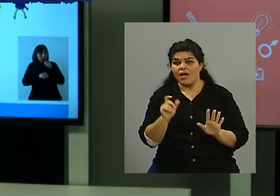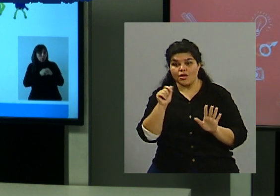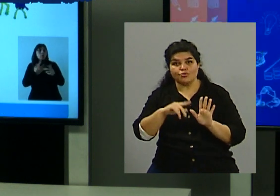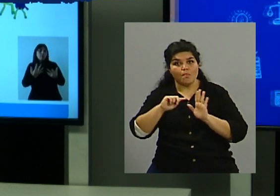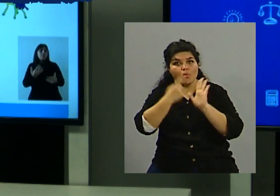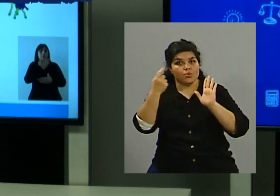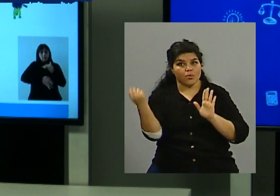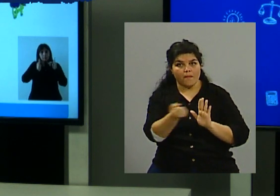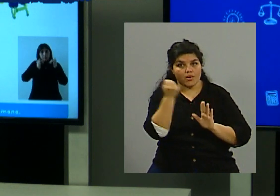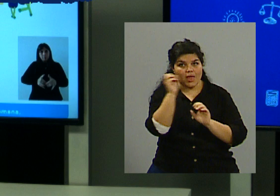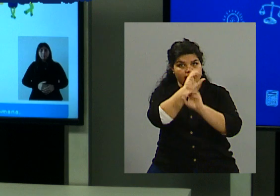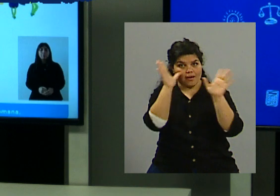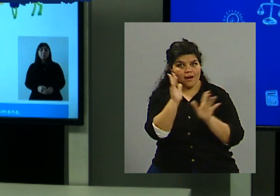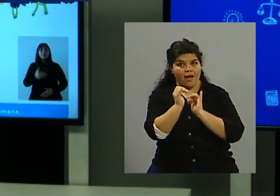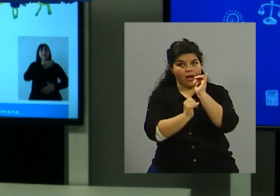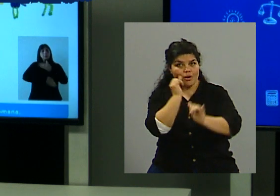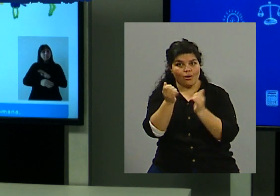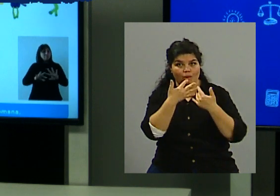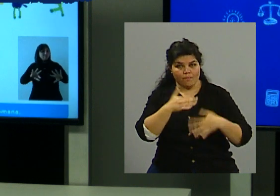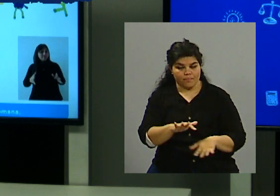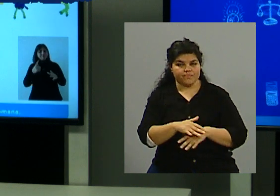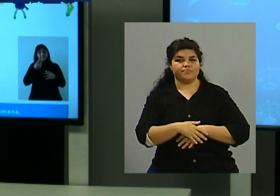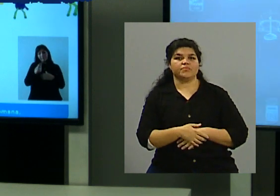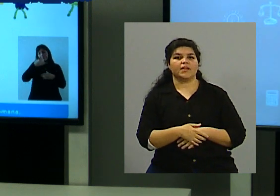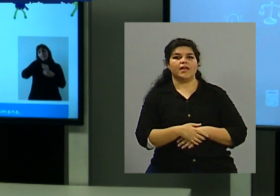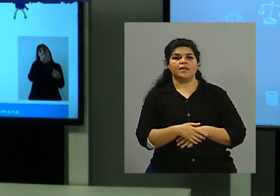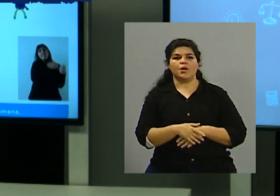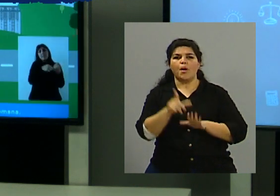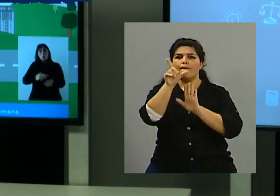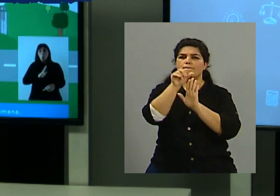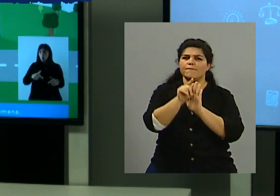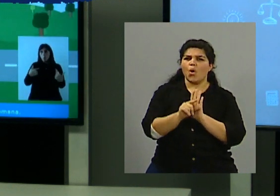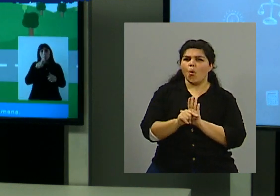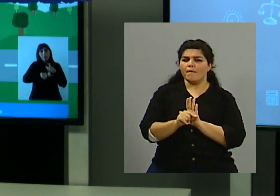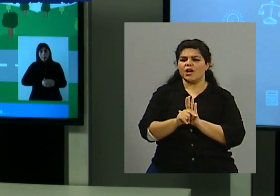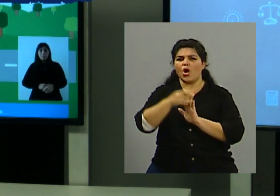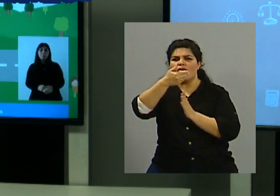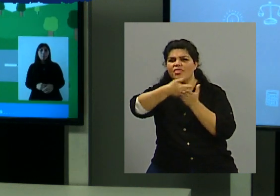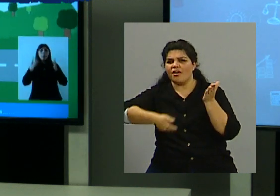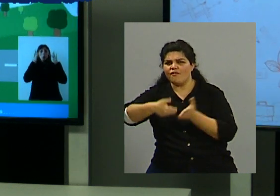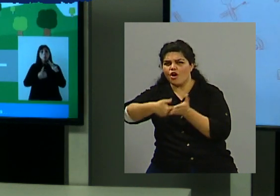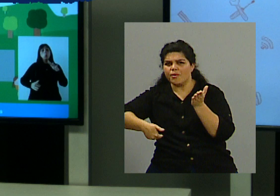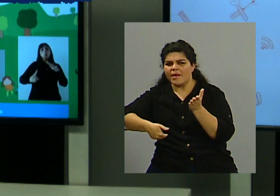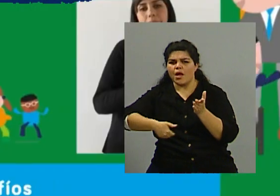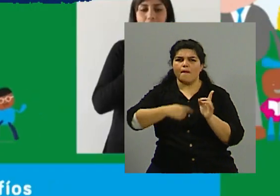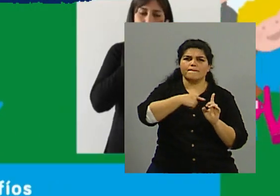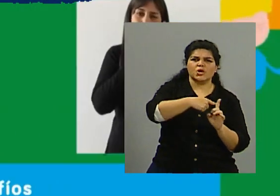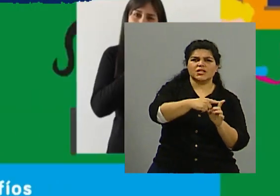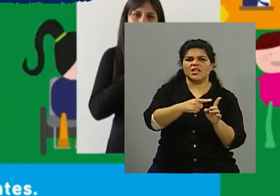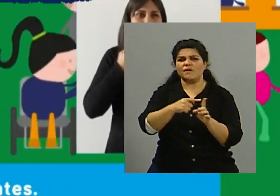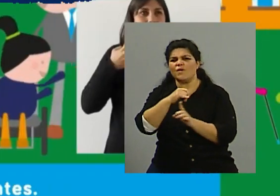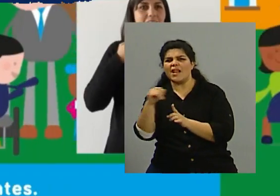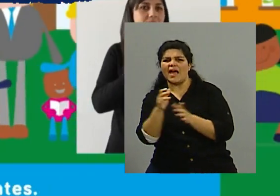En relación a lo positivo o a lo negativo, o si estos números son alentadores o no, creo que todo va a depender de las